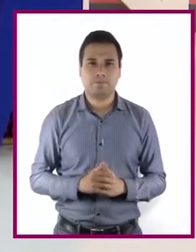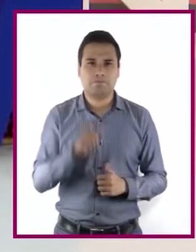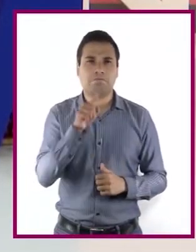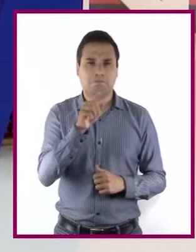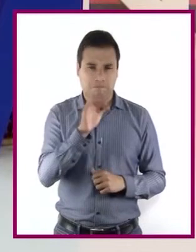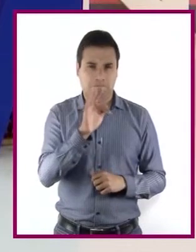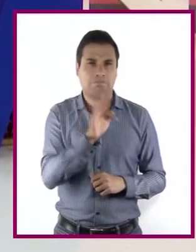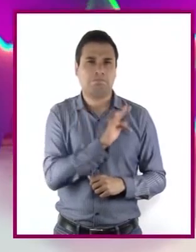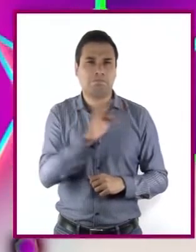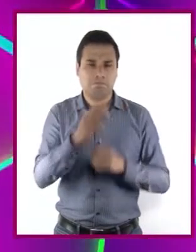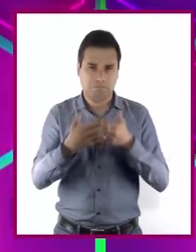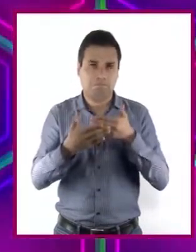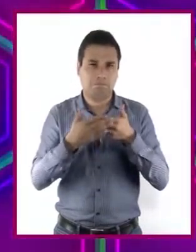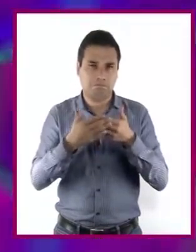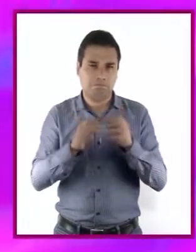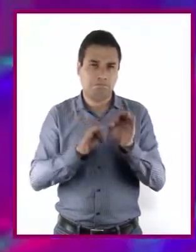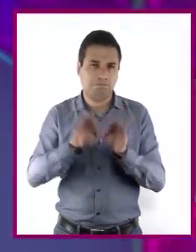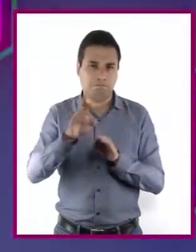se propongan a realizar.